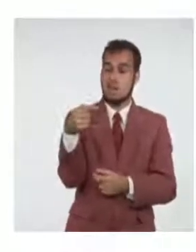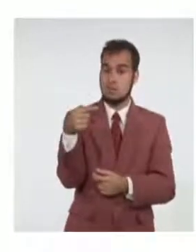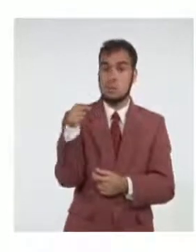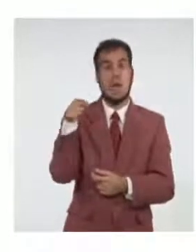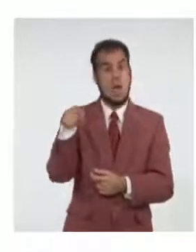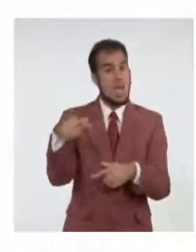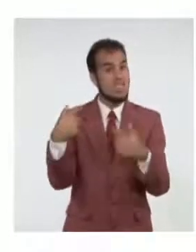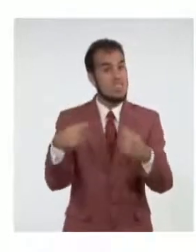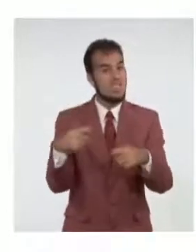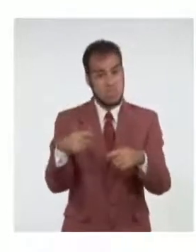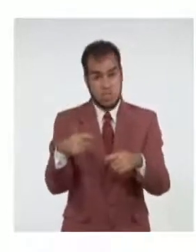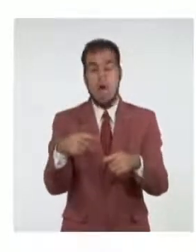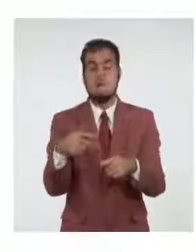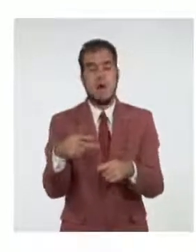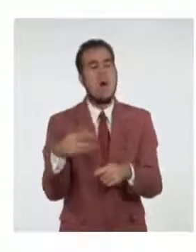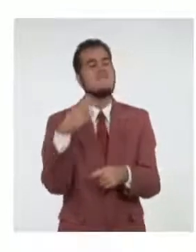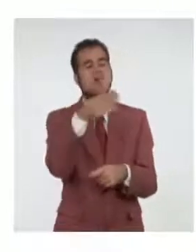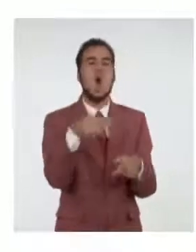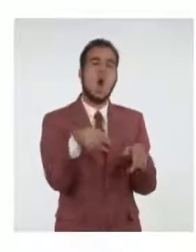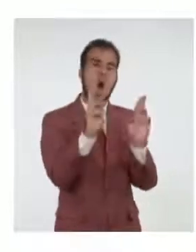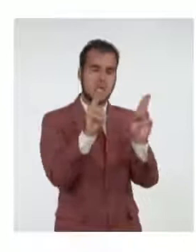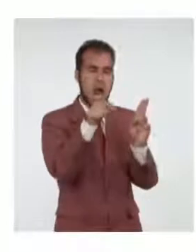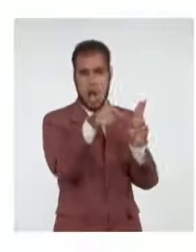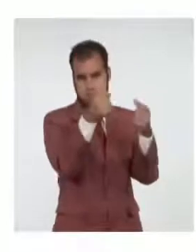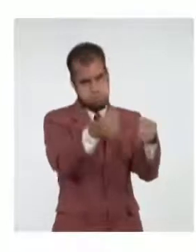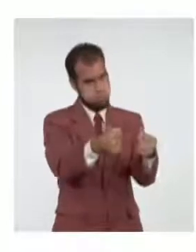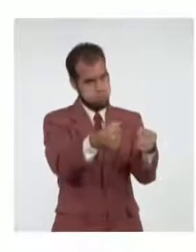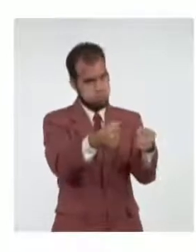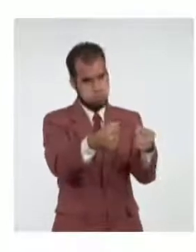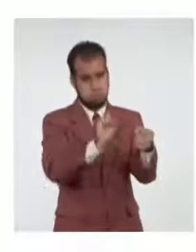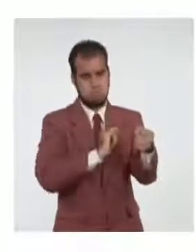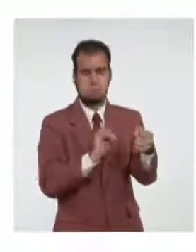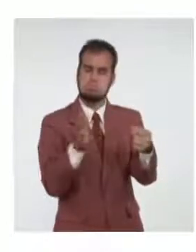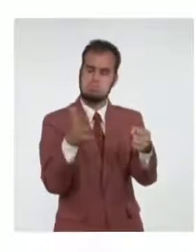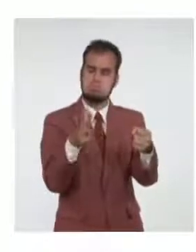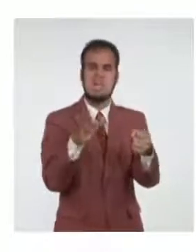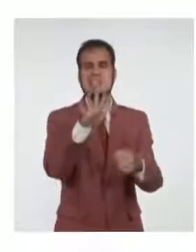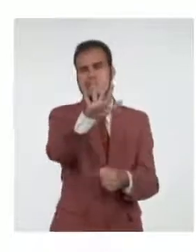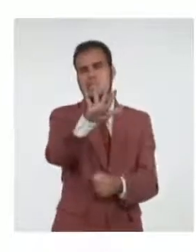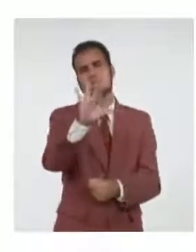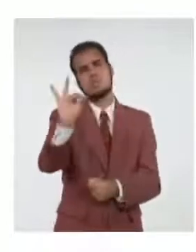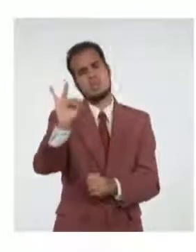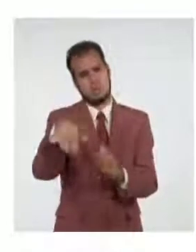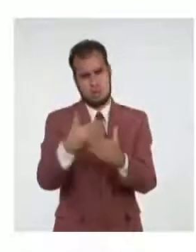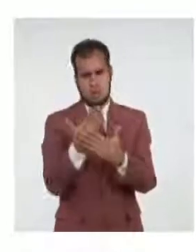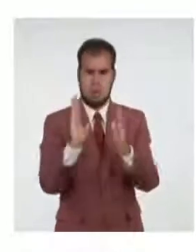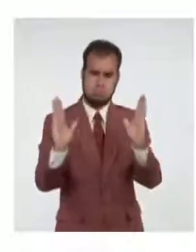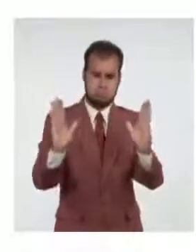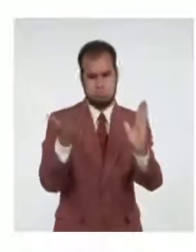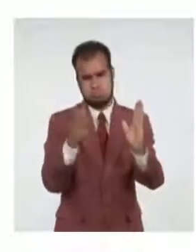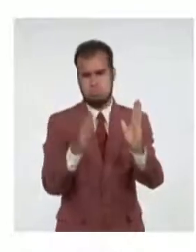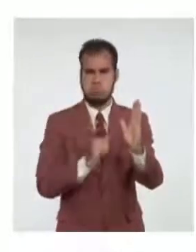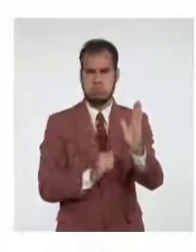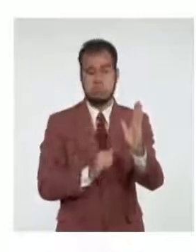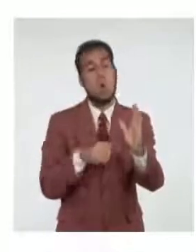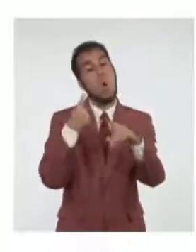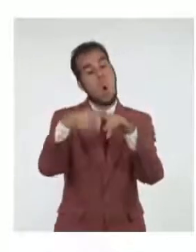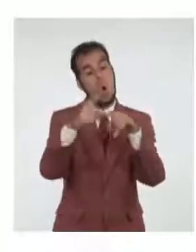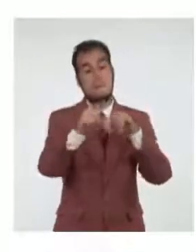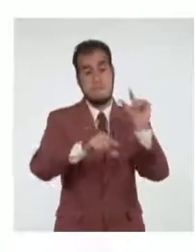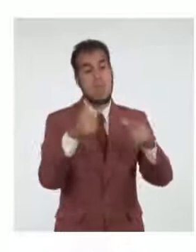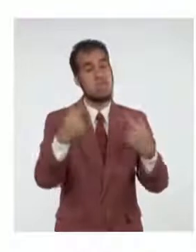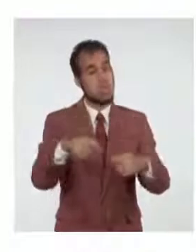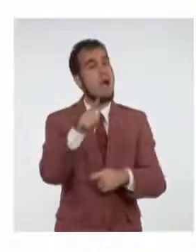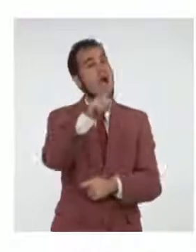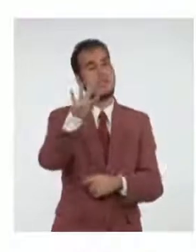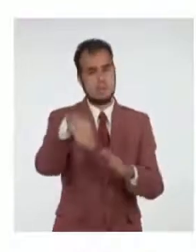el aislamiento. En algunos casos por 5 o 7 días y en otros casos por 14 días. Y al